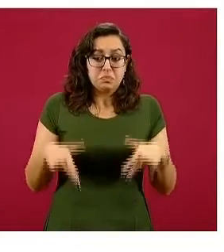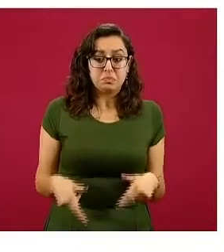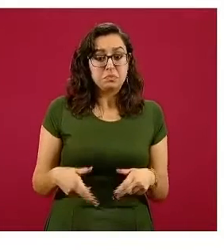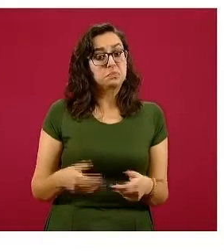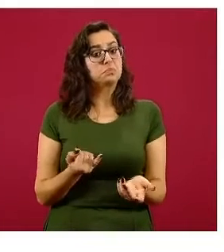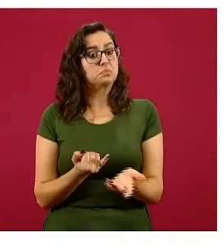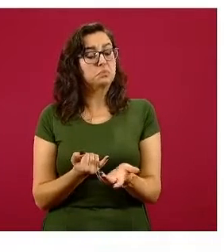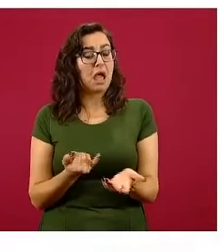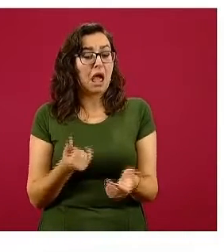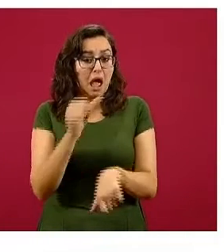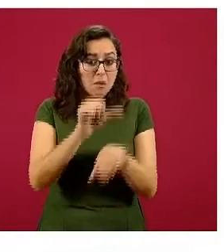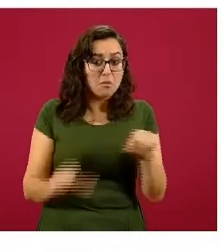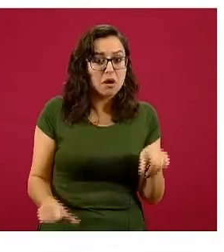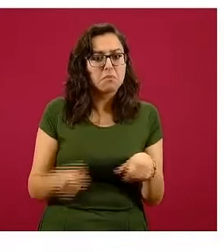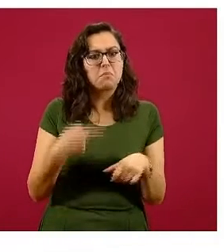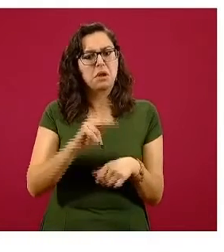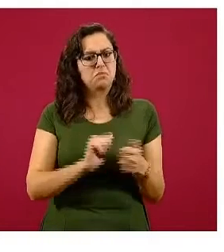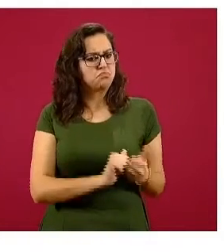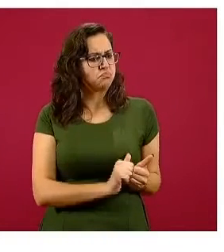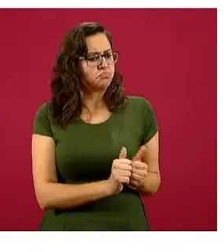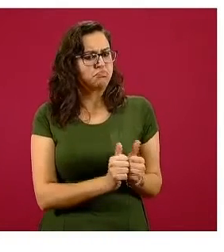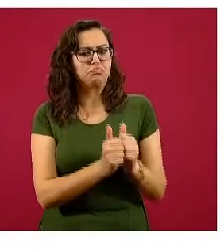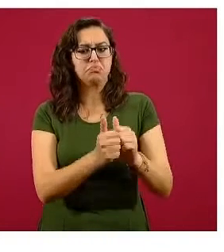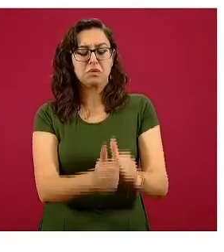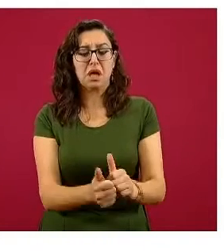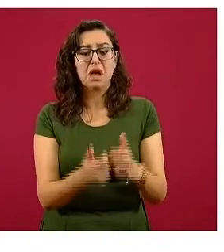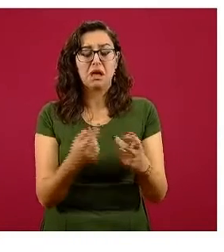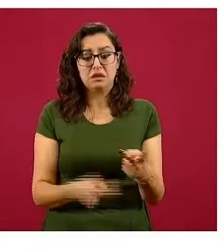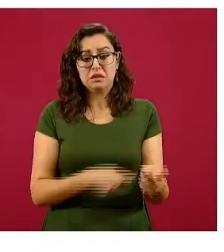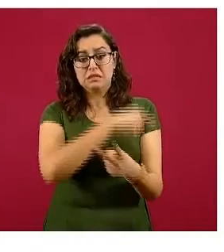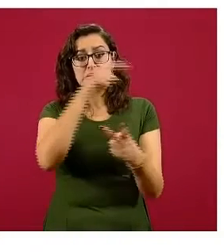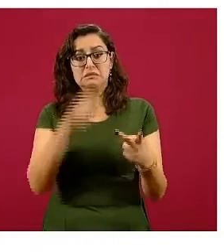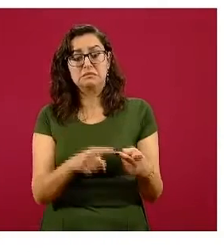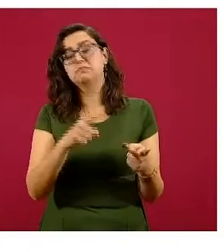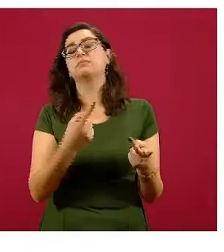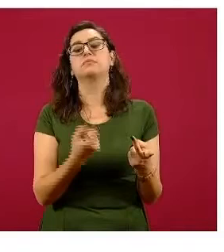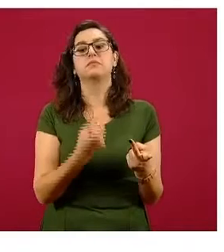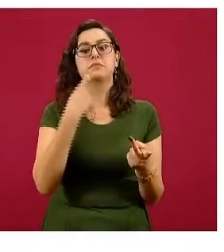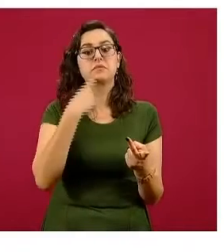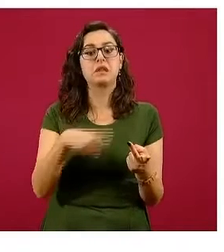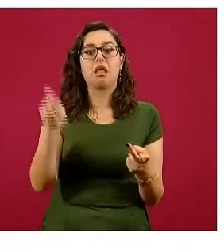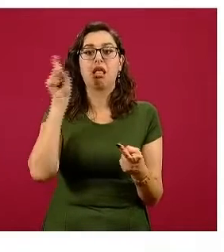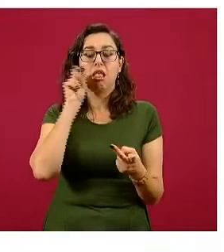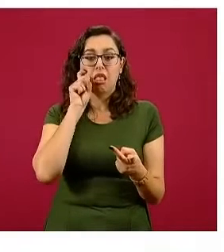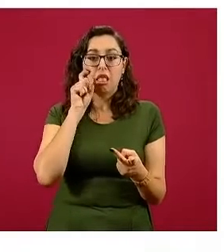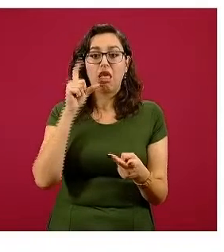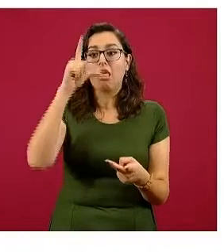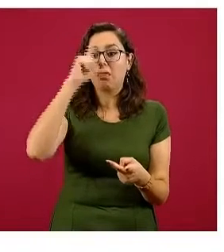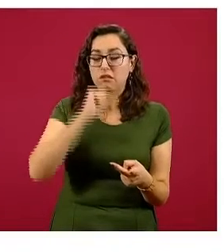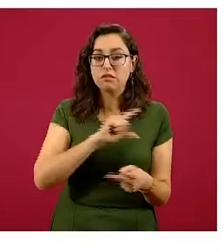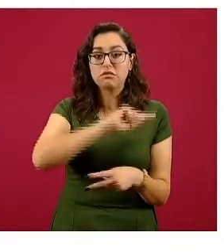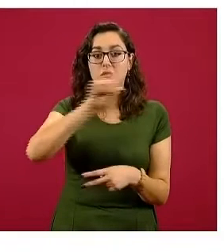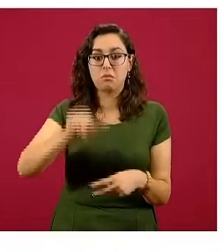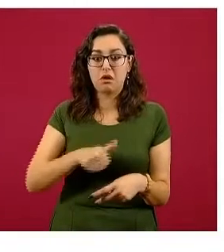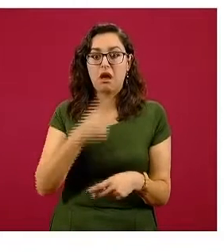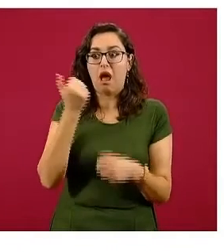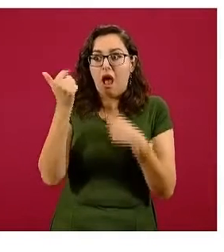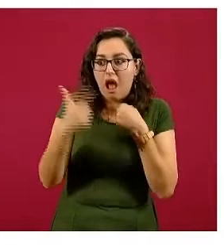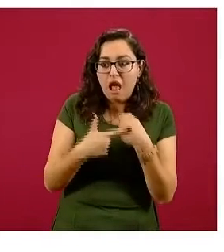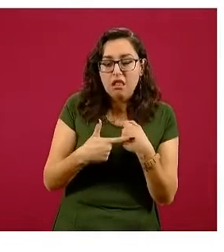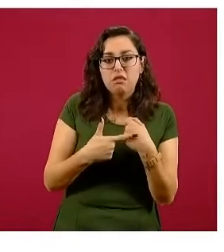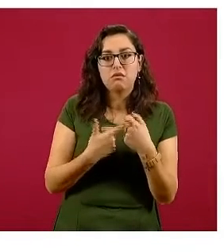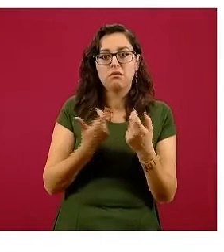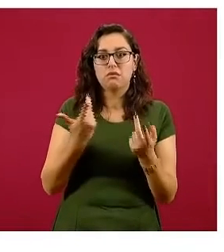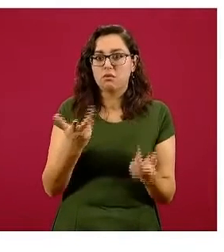se afecta el desempeño sexual del hombre como suele malinterpretarse de este método, y además es